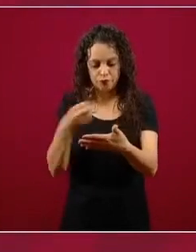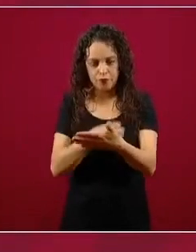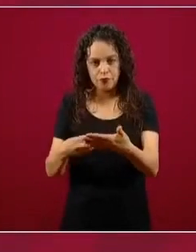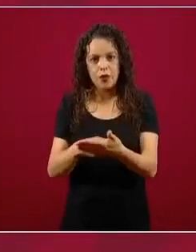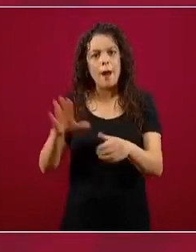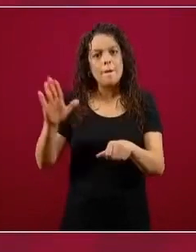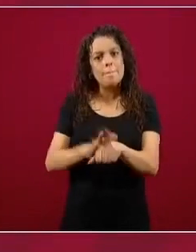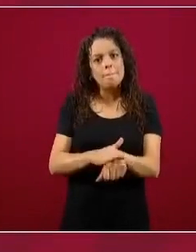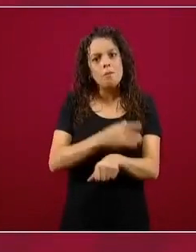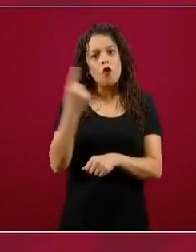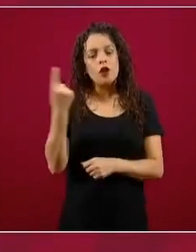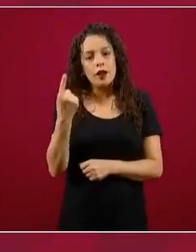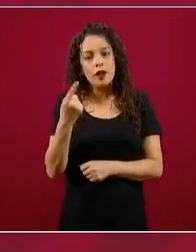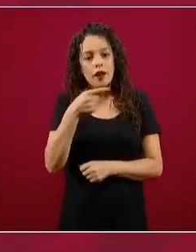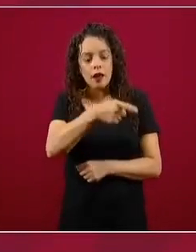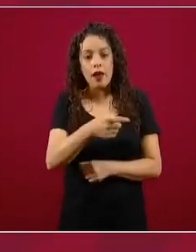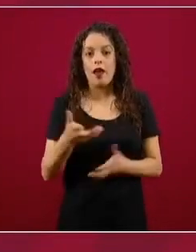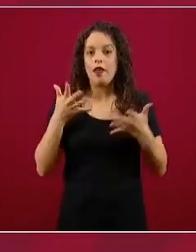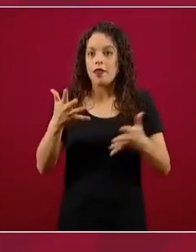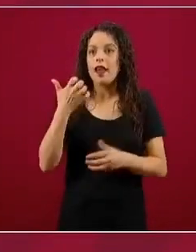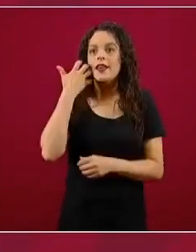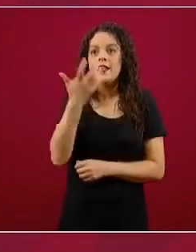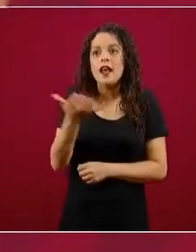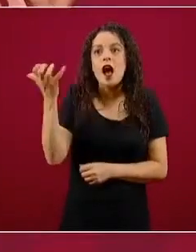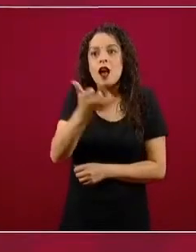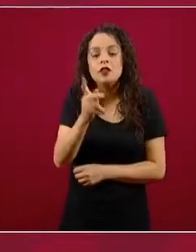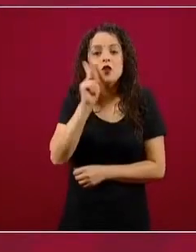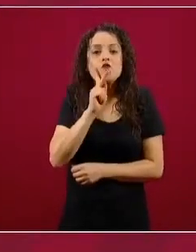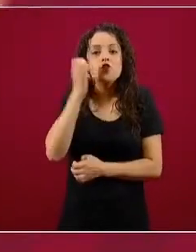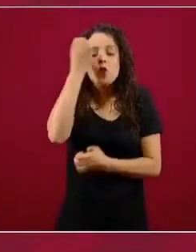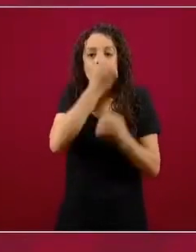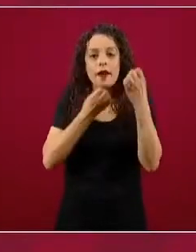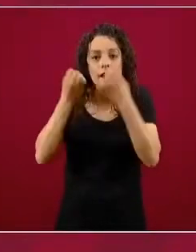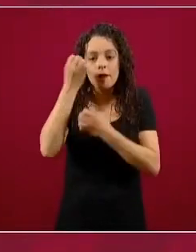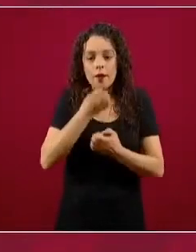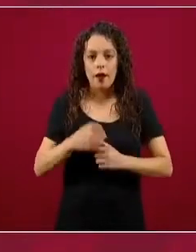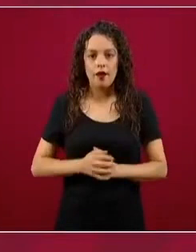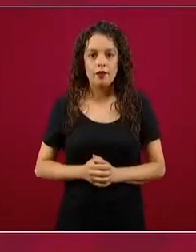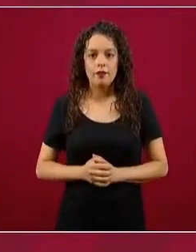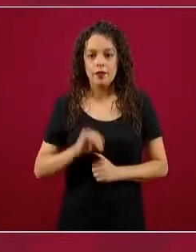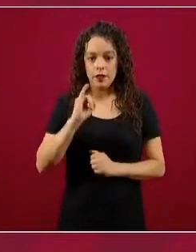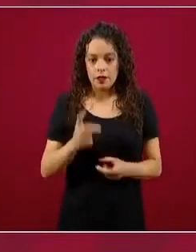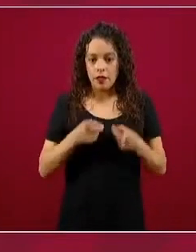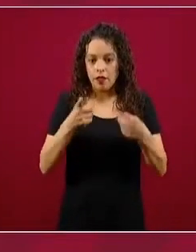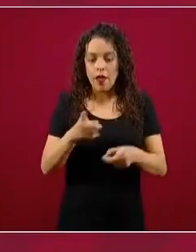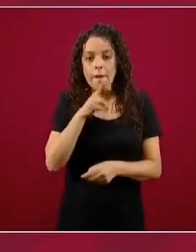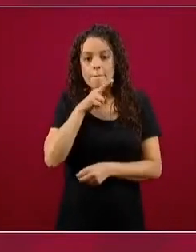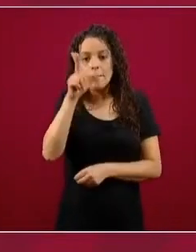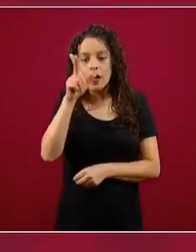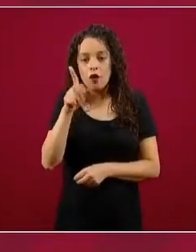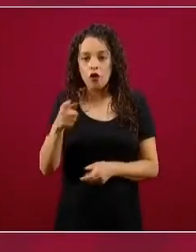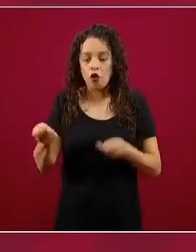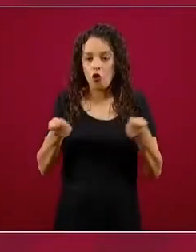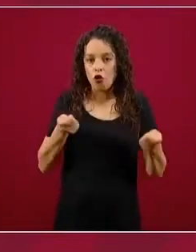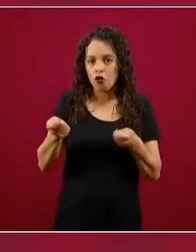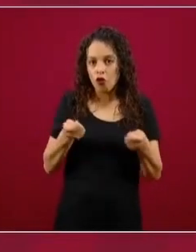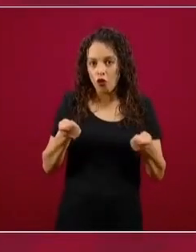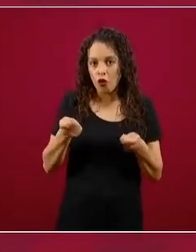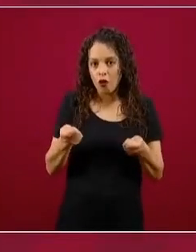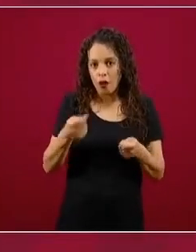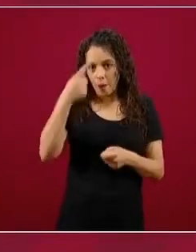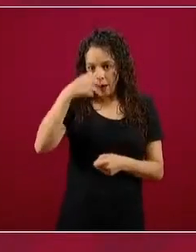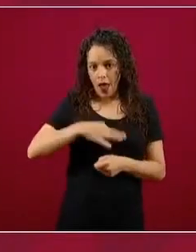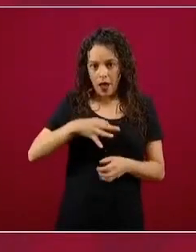el acto de hacer prueba tendría que resultar en un control más apropiado de la epidemia, que